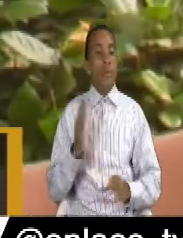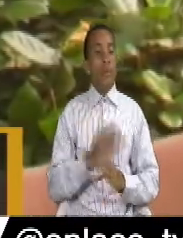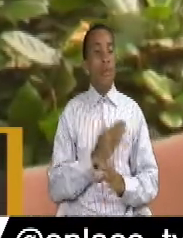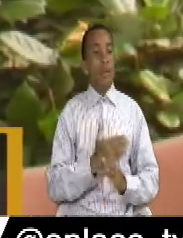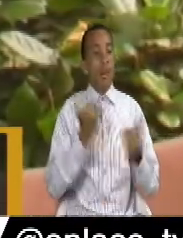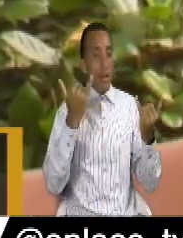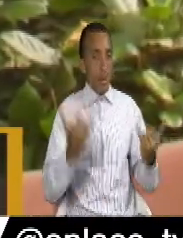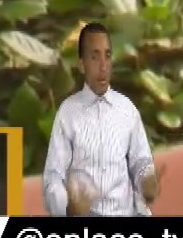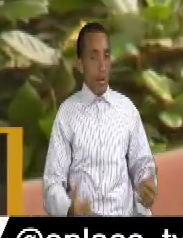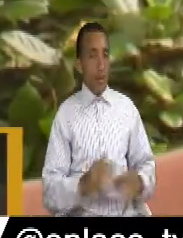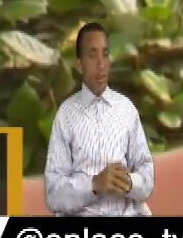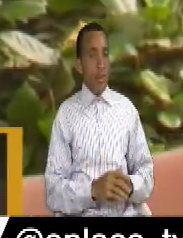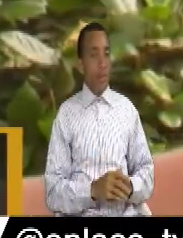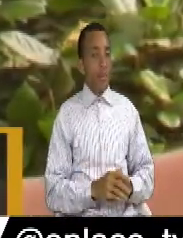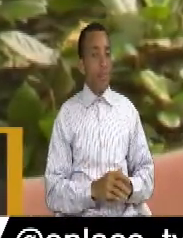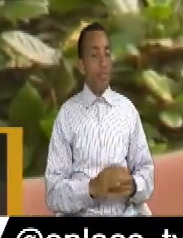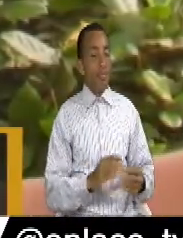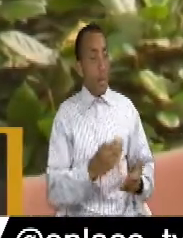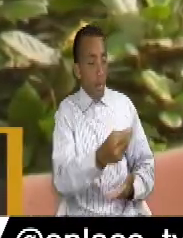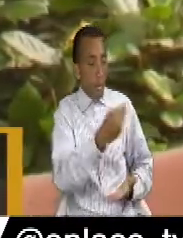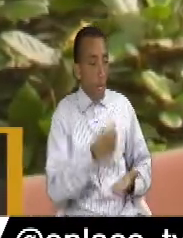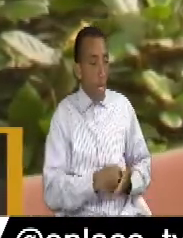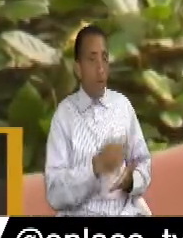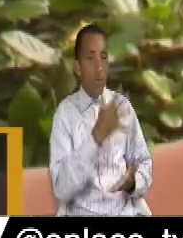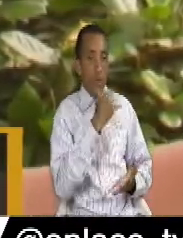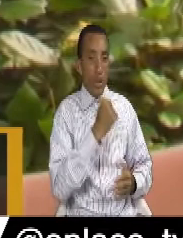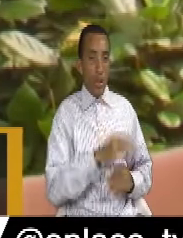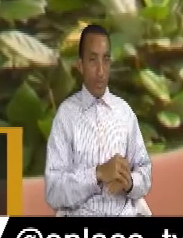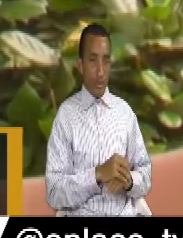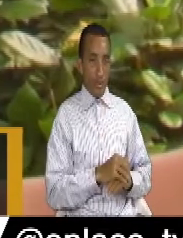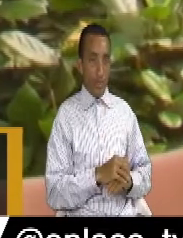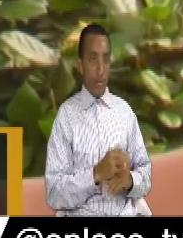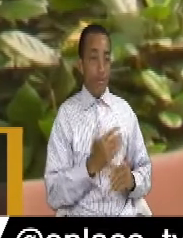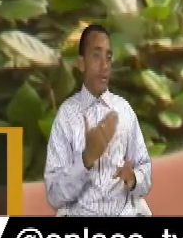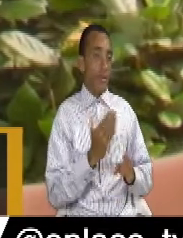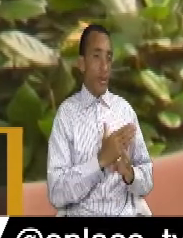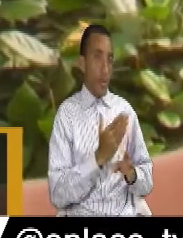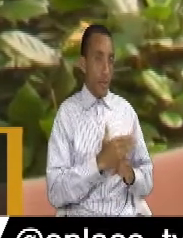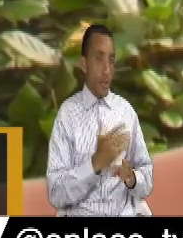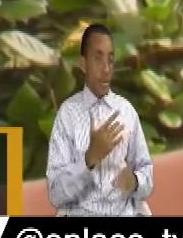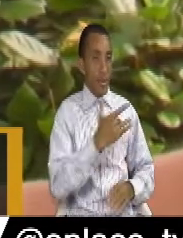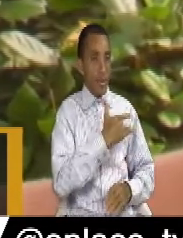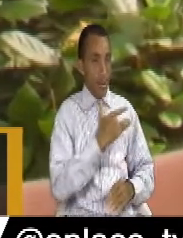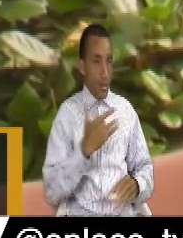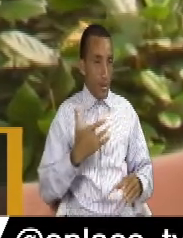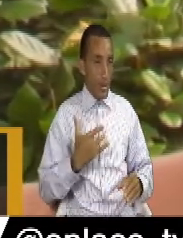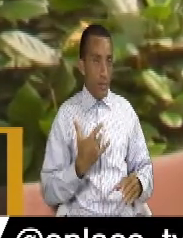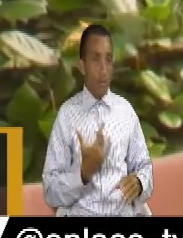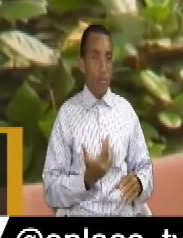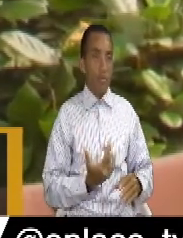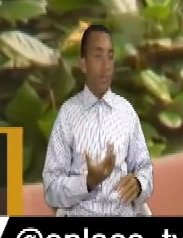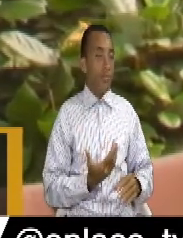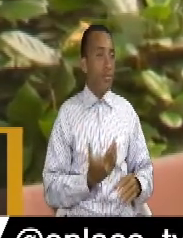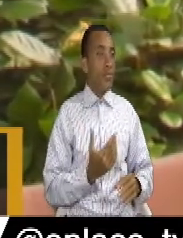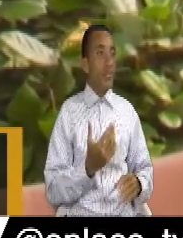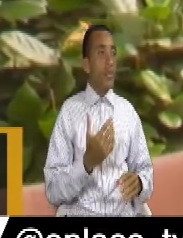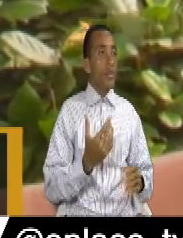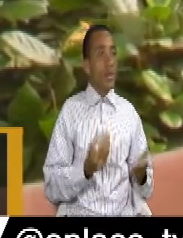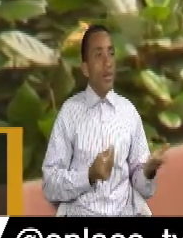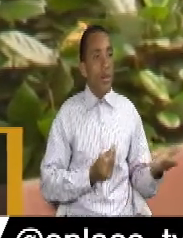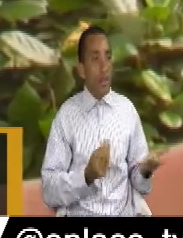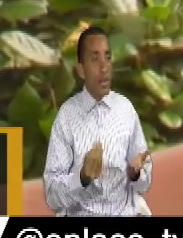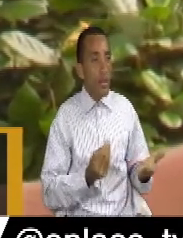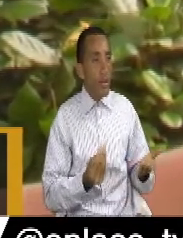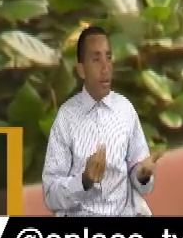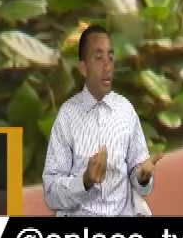es que no nos han solucionado con el pago. Tengo una problemática con mi salud, no tengo servicio médico, no me están